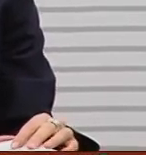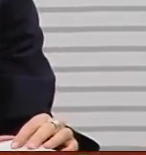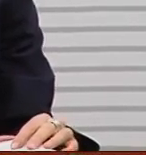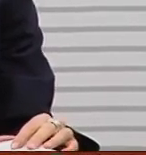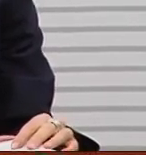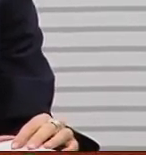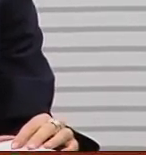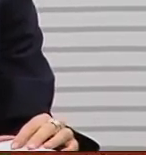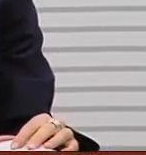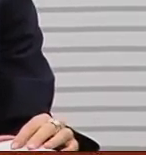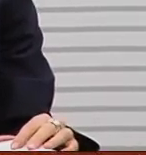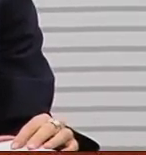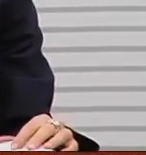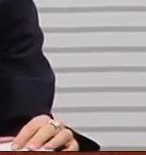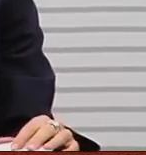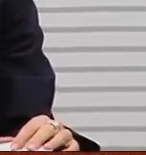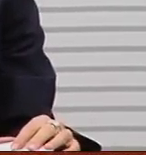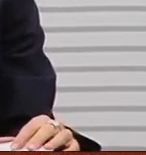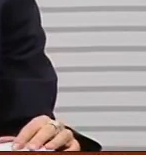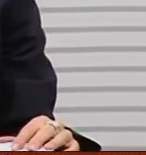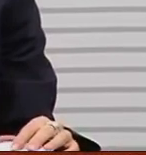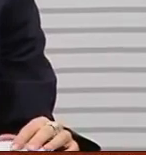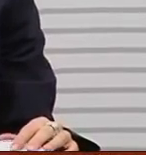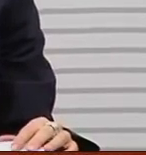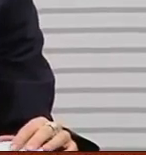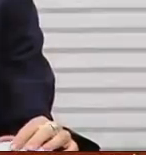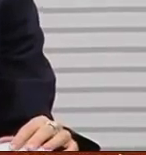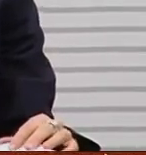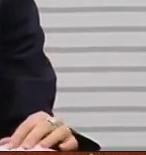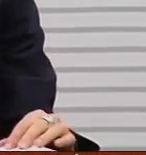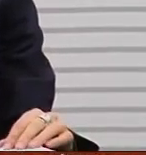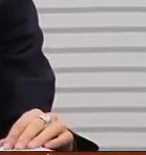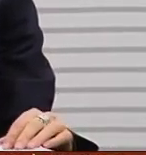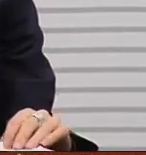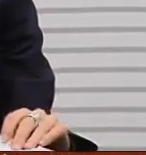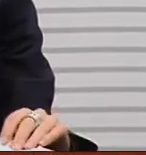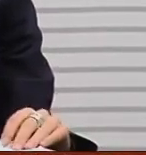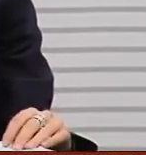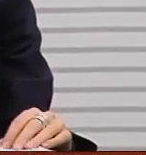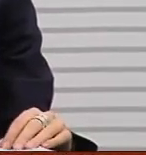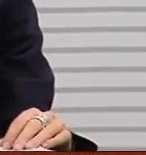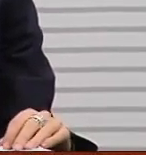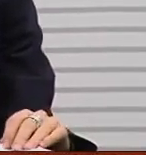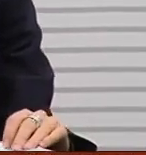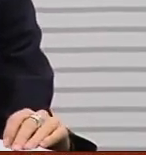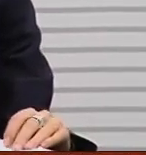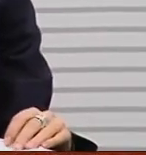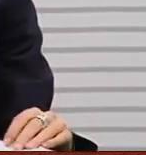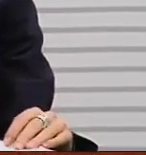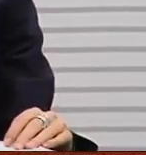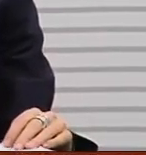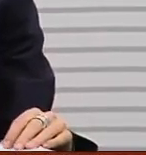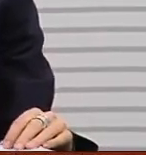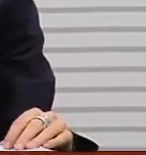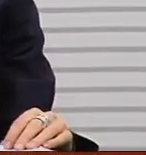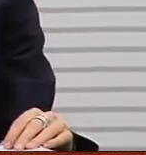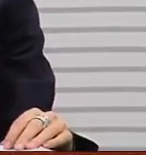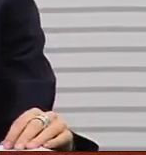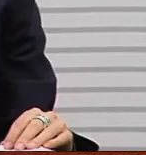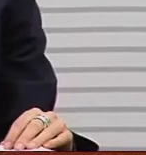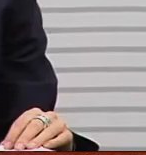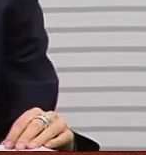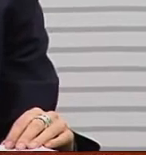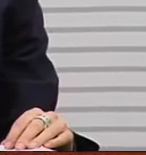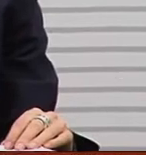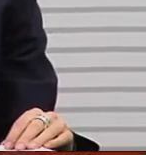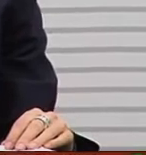recibido 710 quejas contra personas servidoras públicas por discriminación en el trabajo. Un ejemplo que les comparto es el caso